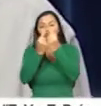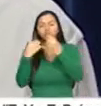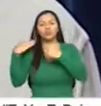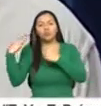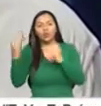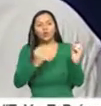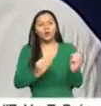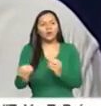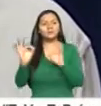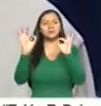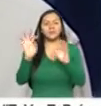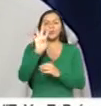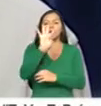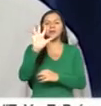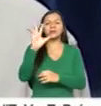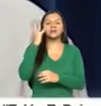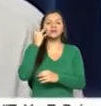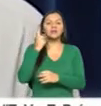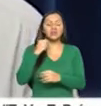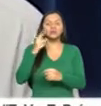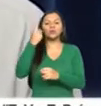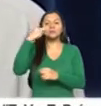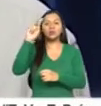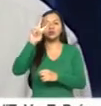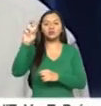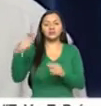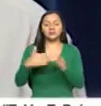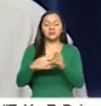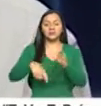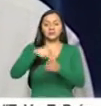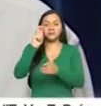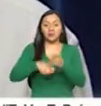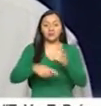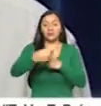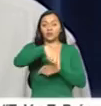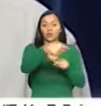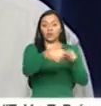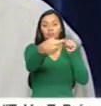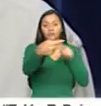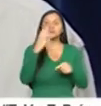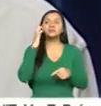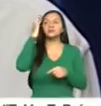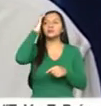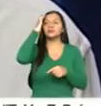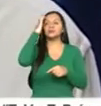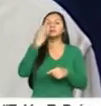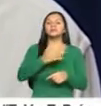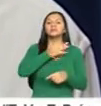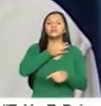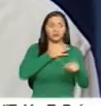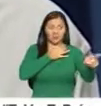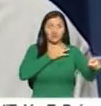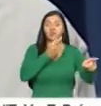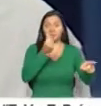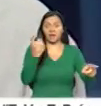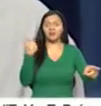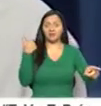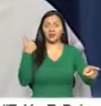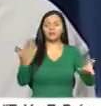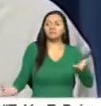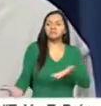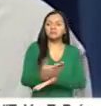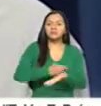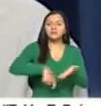voluntariamente, 45 días, más de 1.200.000 firmas. Eso le hace poner las barbas en remojo pues, a la partidocracia, que con sus millones, Álvaro Noboa con sus